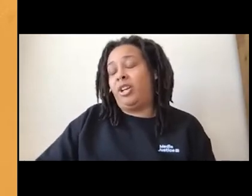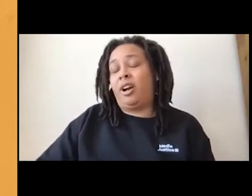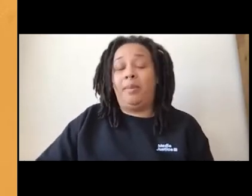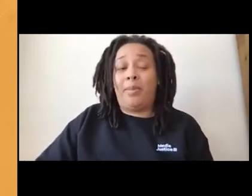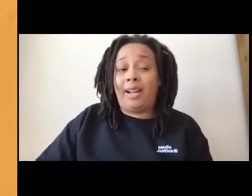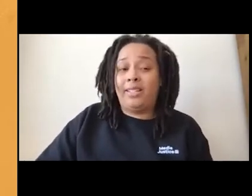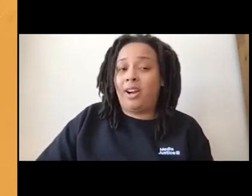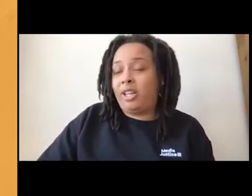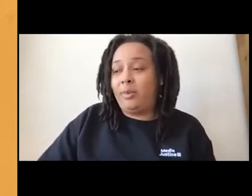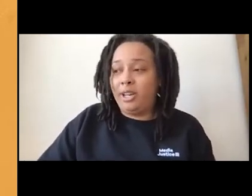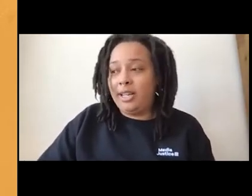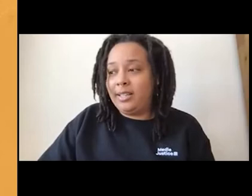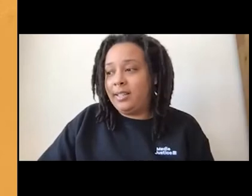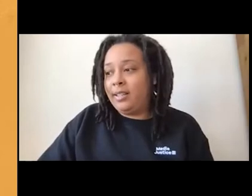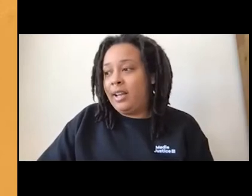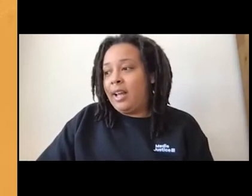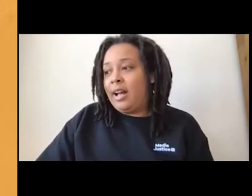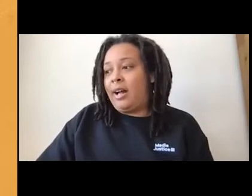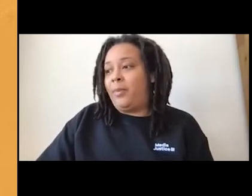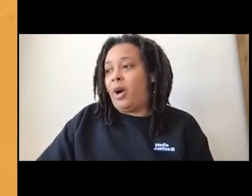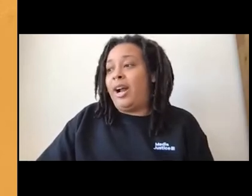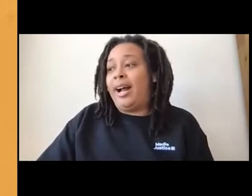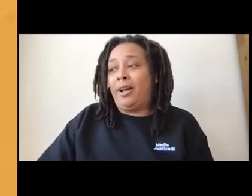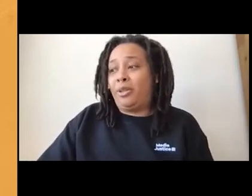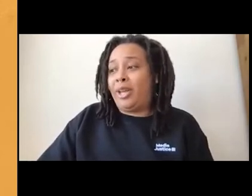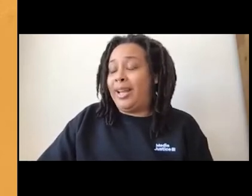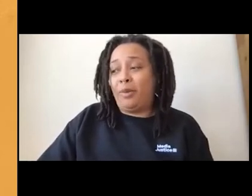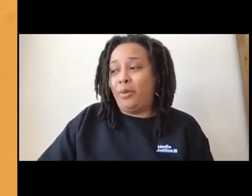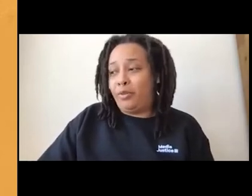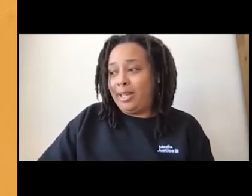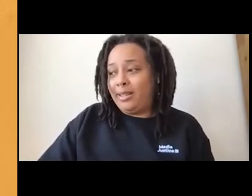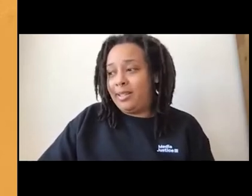sobre las formas en la que la desinformación